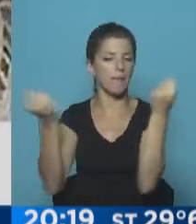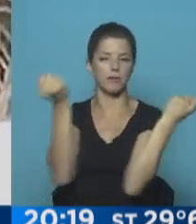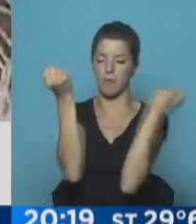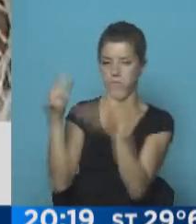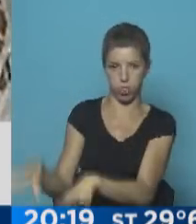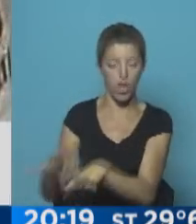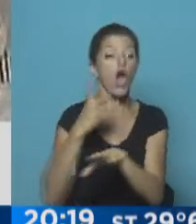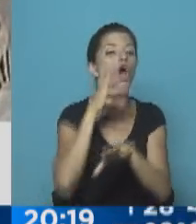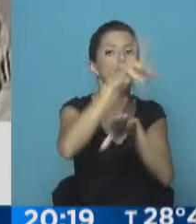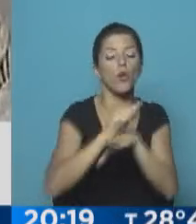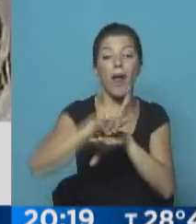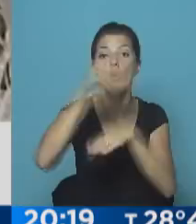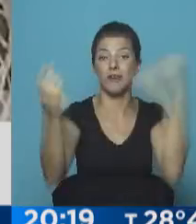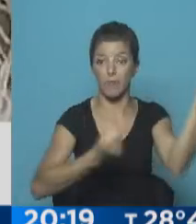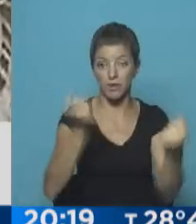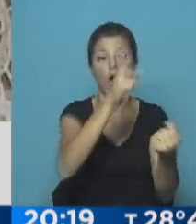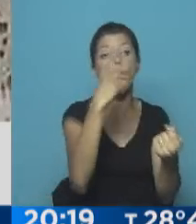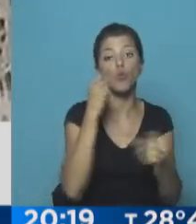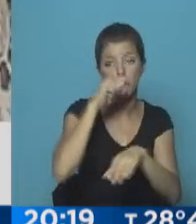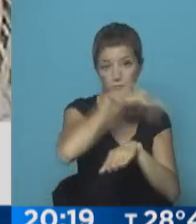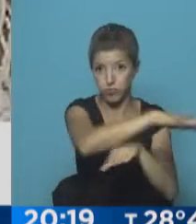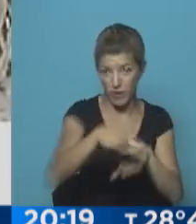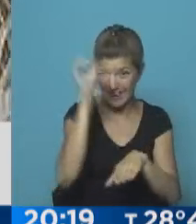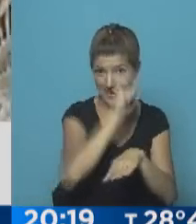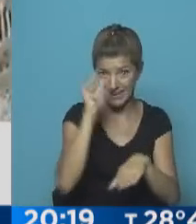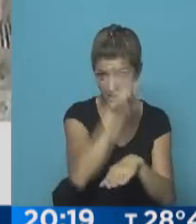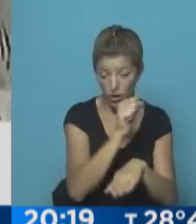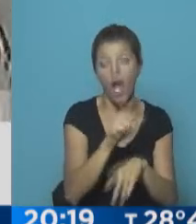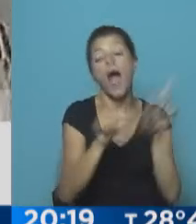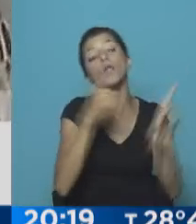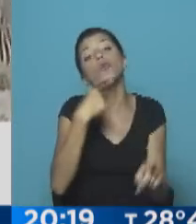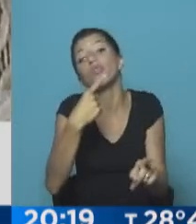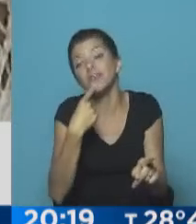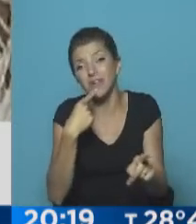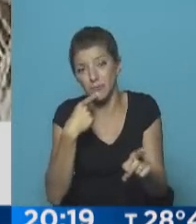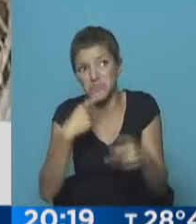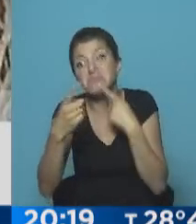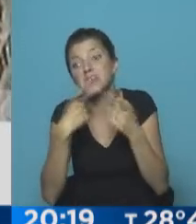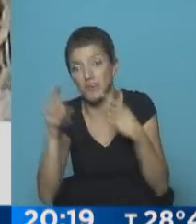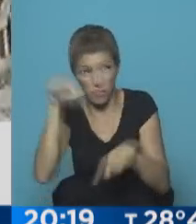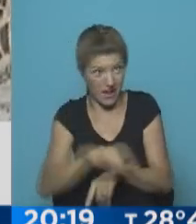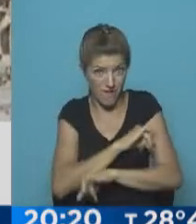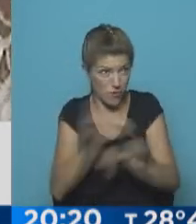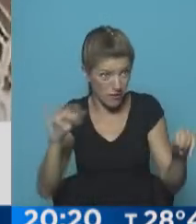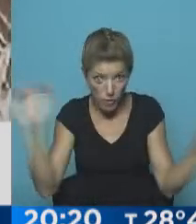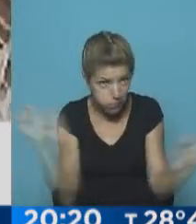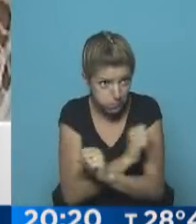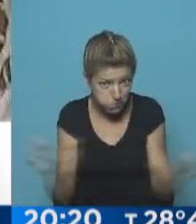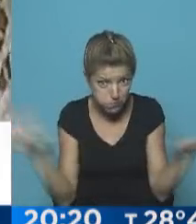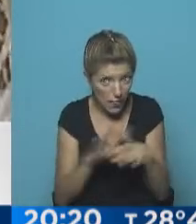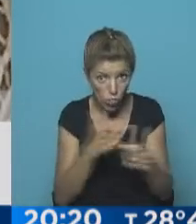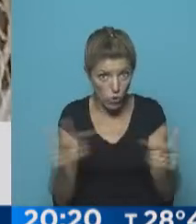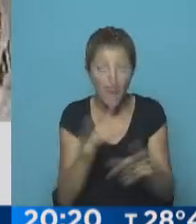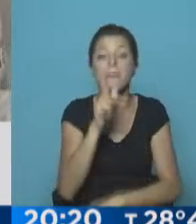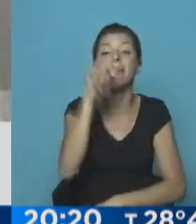roban otra camioneta a un ingeniero agrónomo, con este ingeniero agrónomo se dice, son versiones, porque aún no está nada confirmado, que estaría acá en la